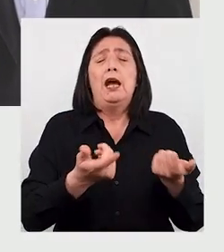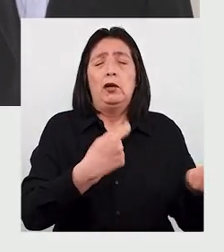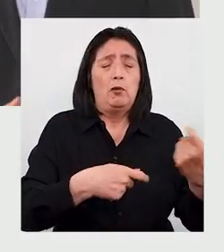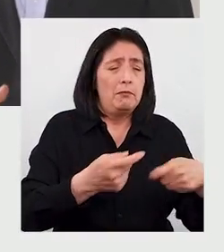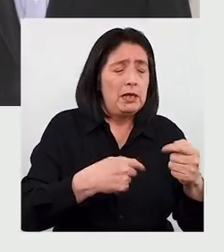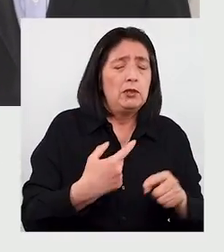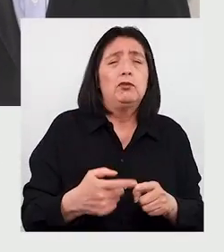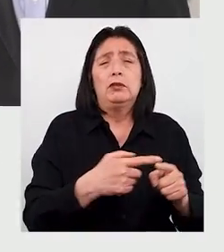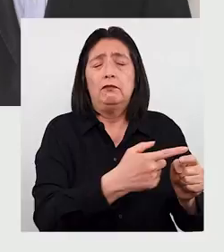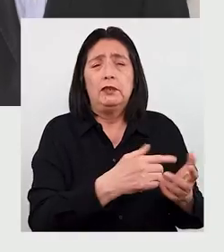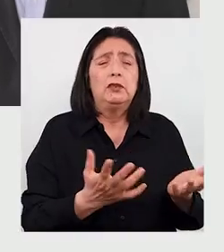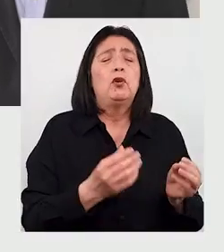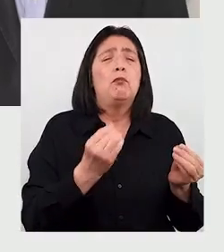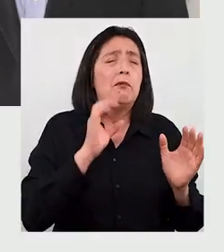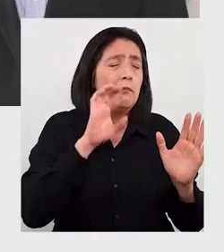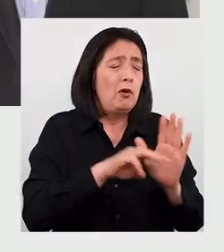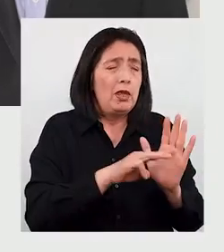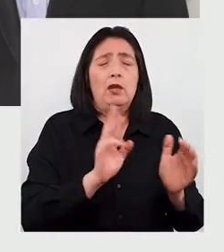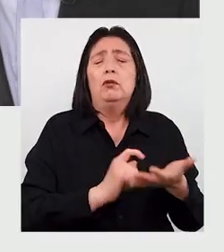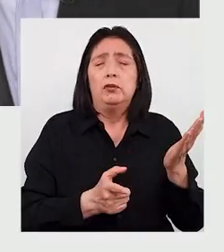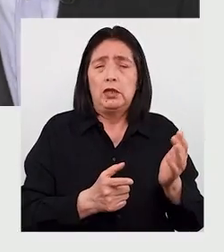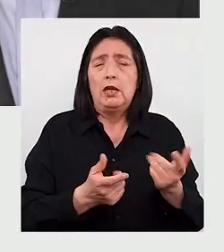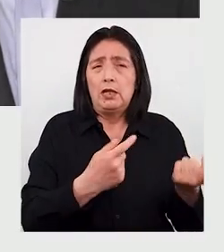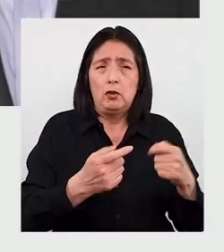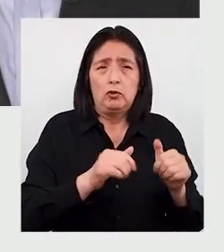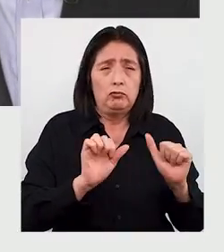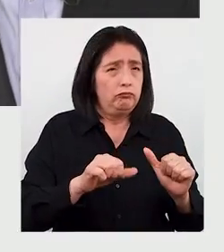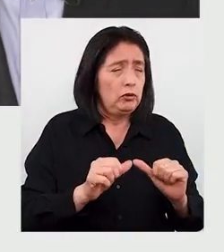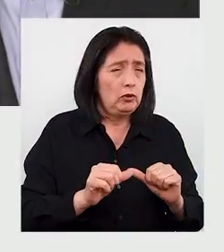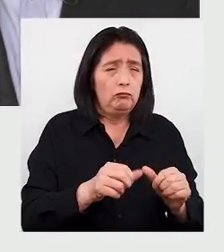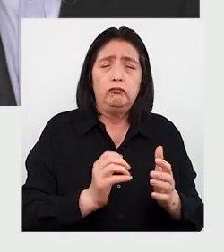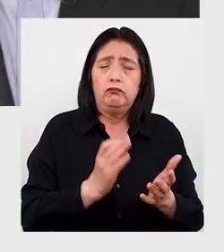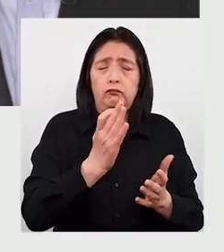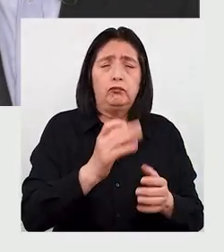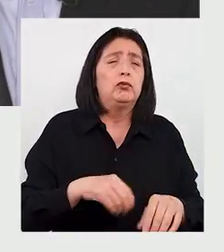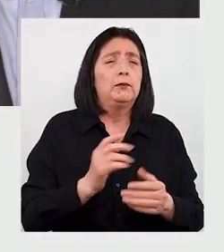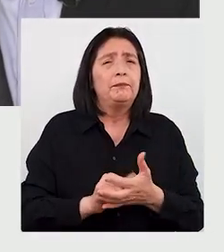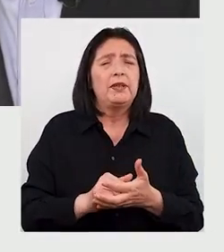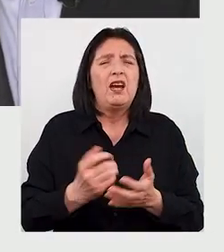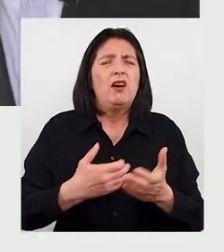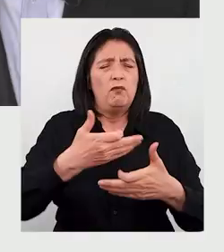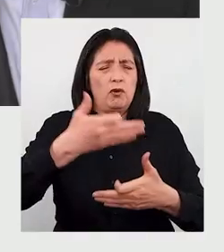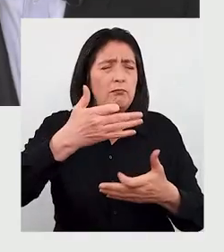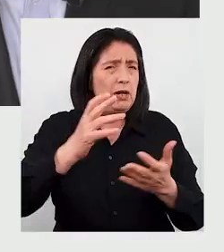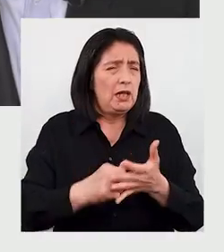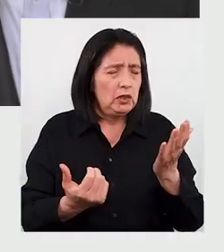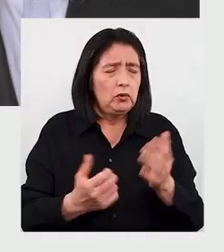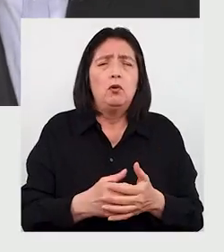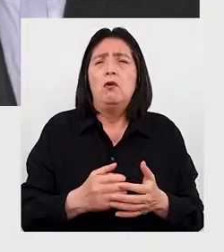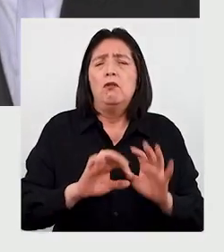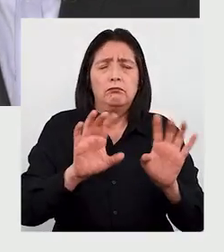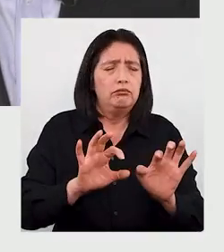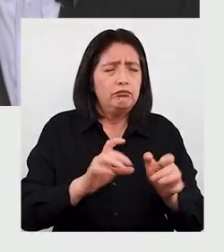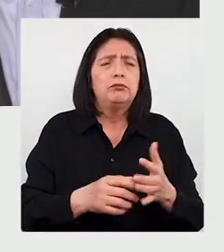biocomercio como modelo de negocio sostenible. Nuestras asistencias se han replanteado a formato virtual, lo que nos ha